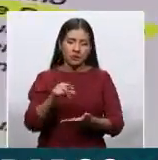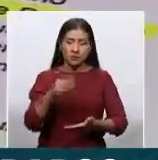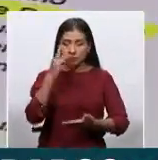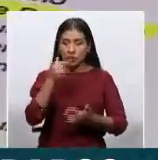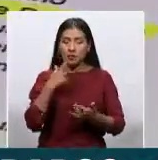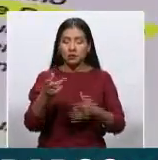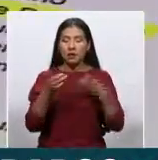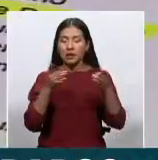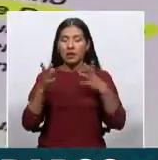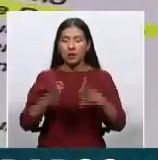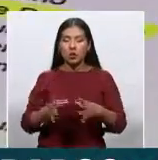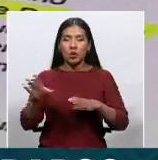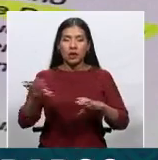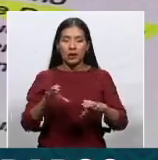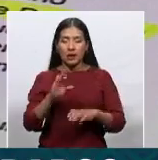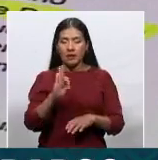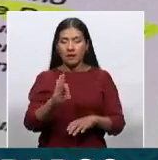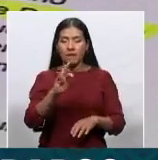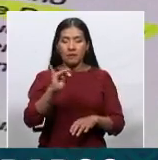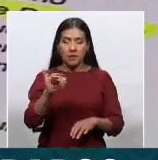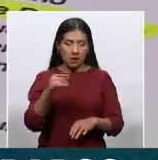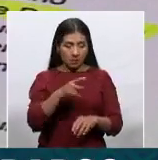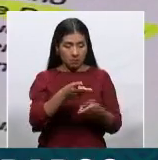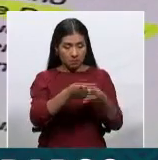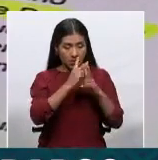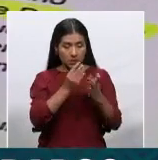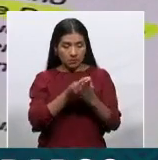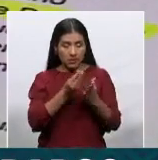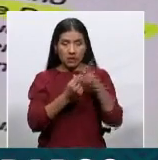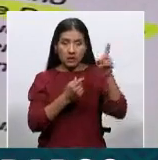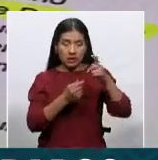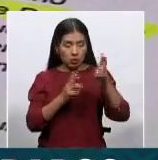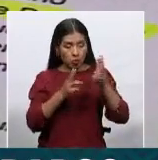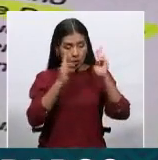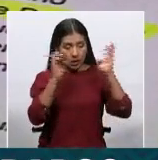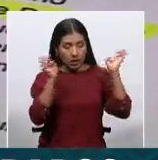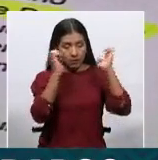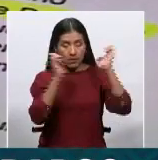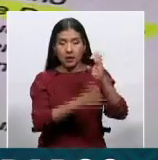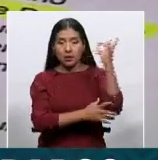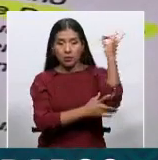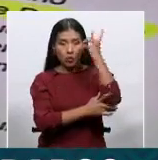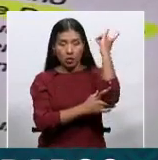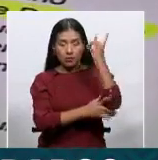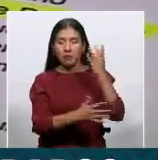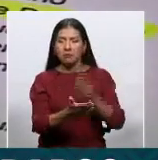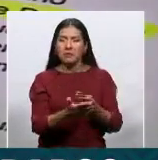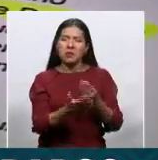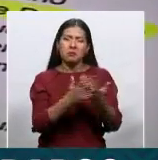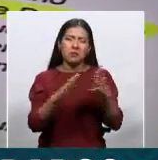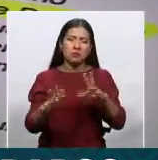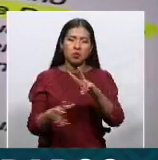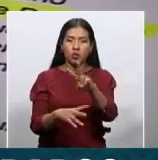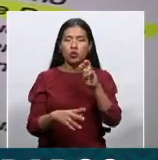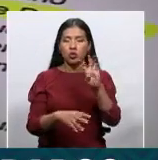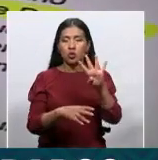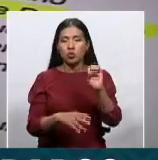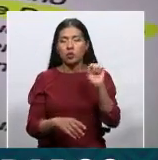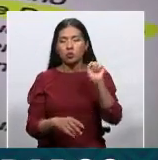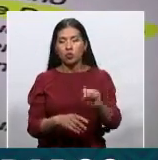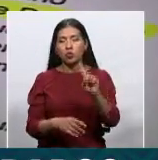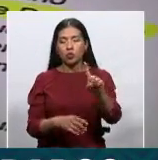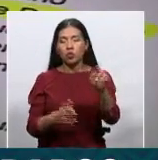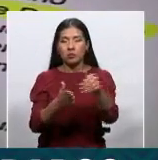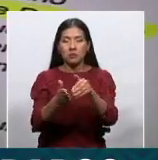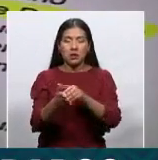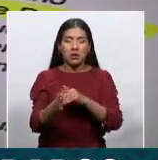directorio ejecutivo del FMI aprobó de asistencia de emergencia de Bolivia de aproximadamente 240.1 millones